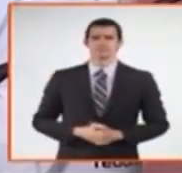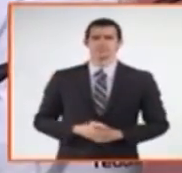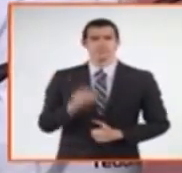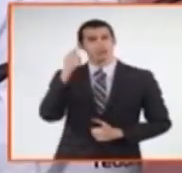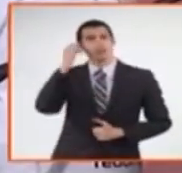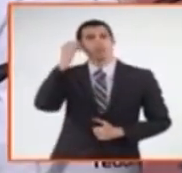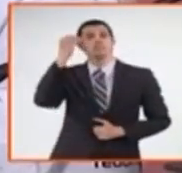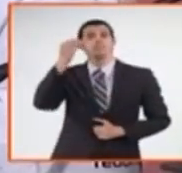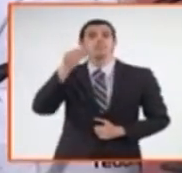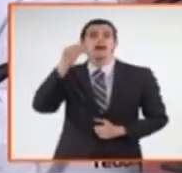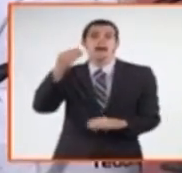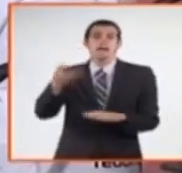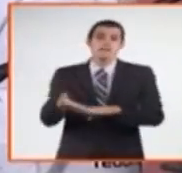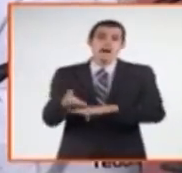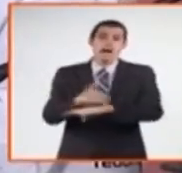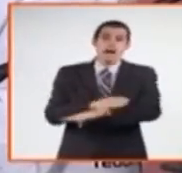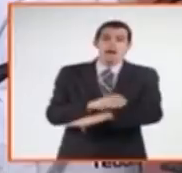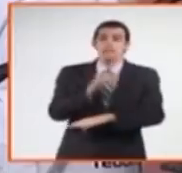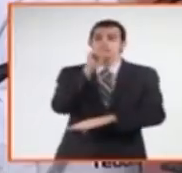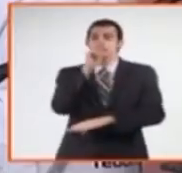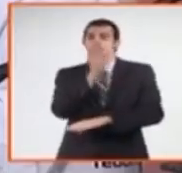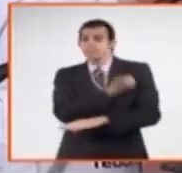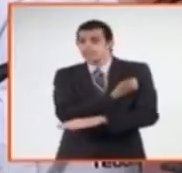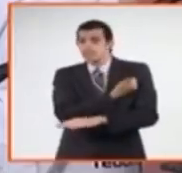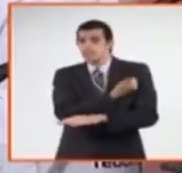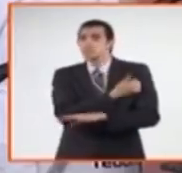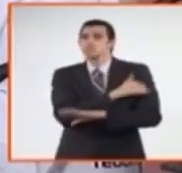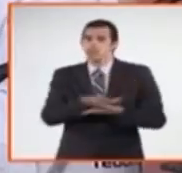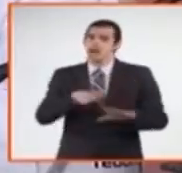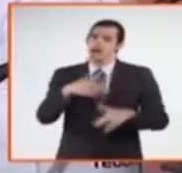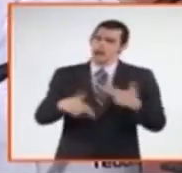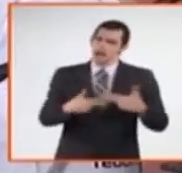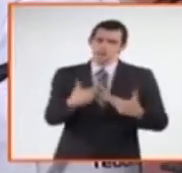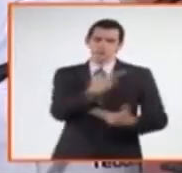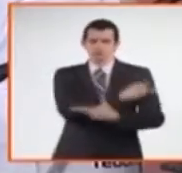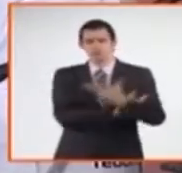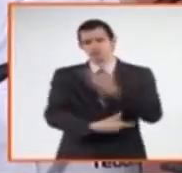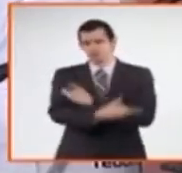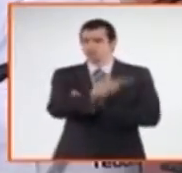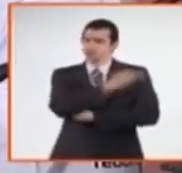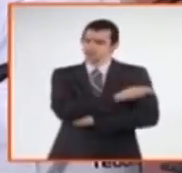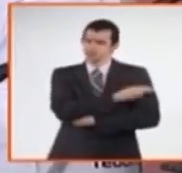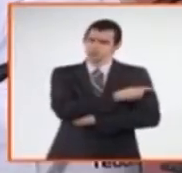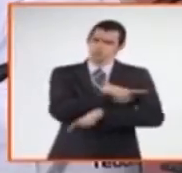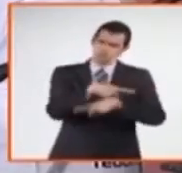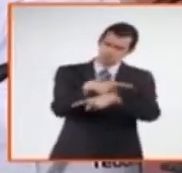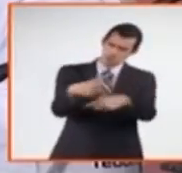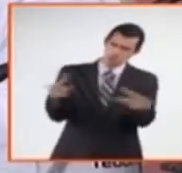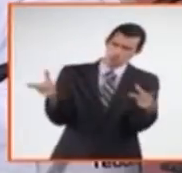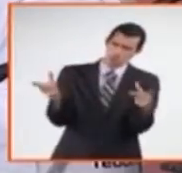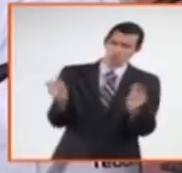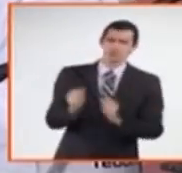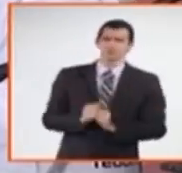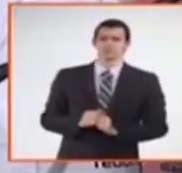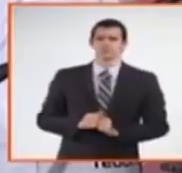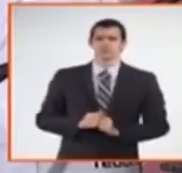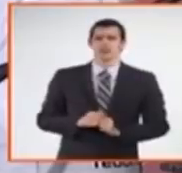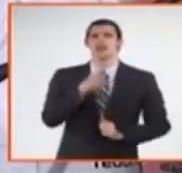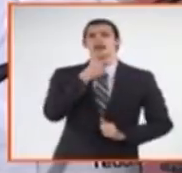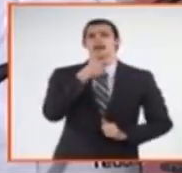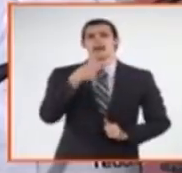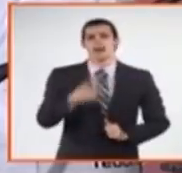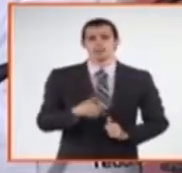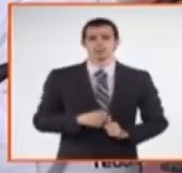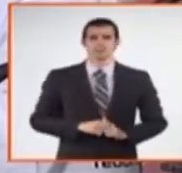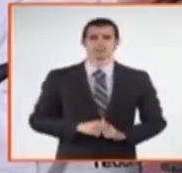los tres años de adelante va a gastar van a estar inmunizadas las personas al ejido al timerosal